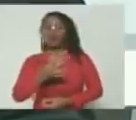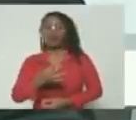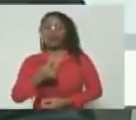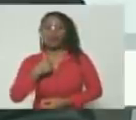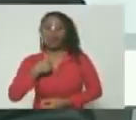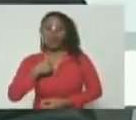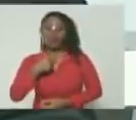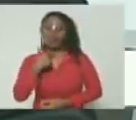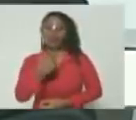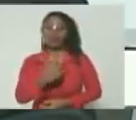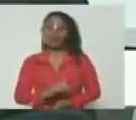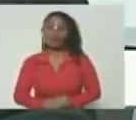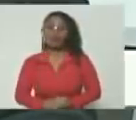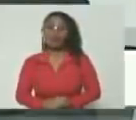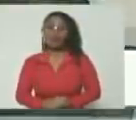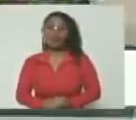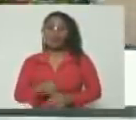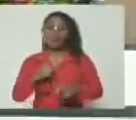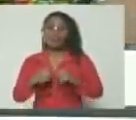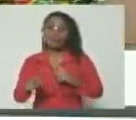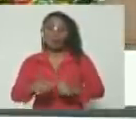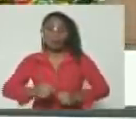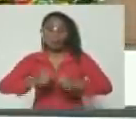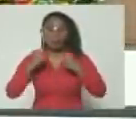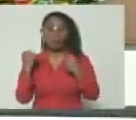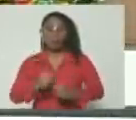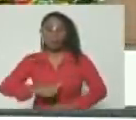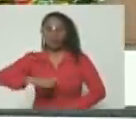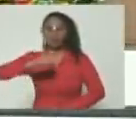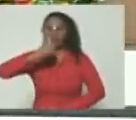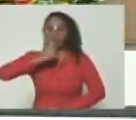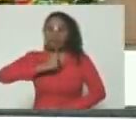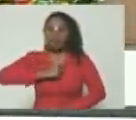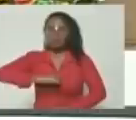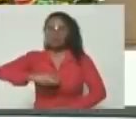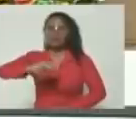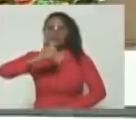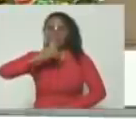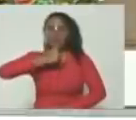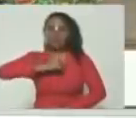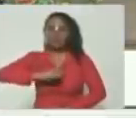decir, pero es bien bravo tener que soportarlo.